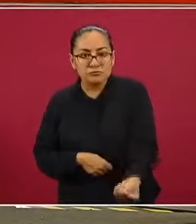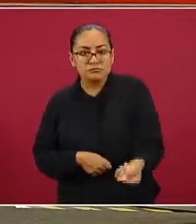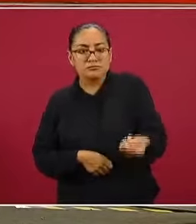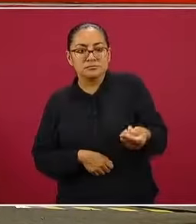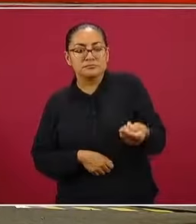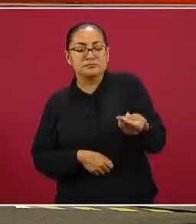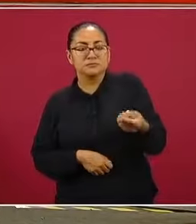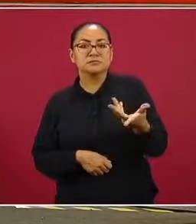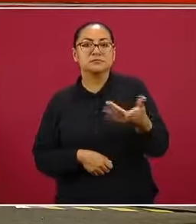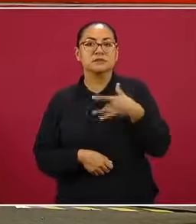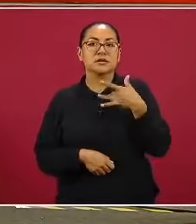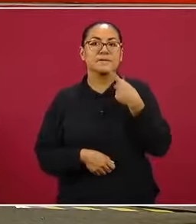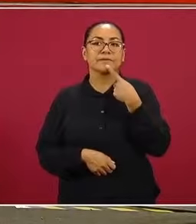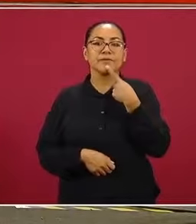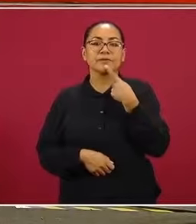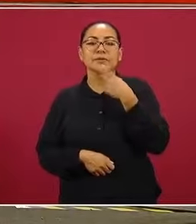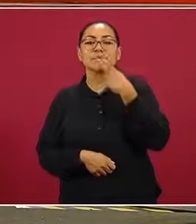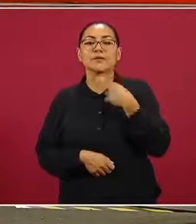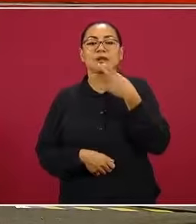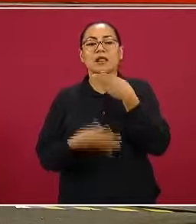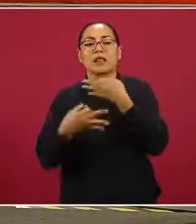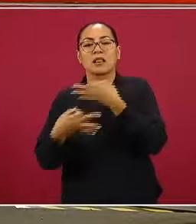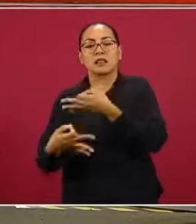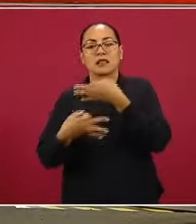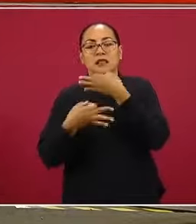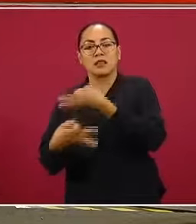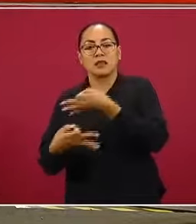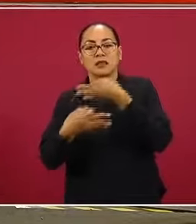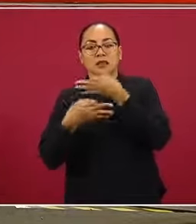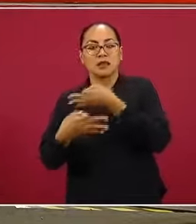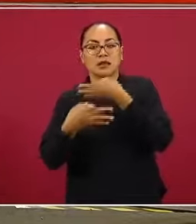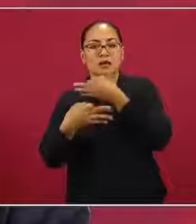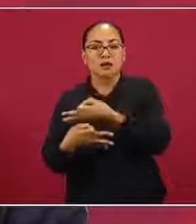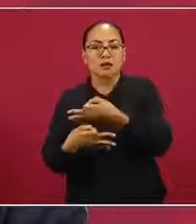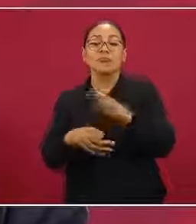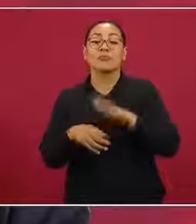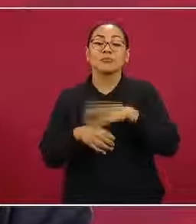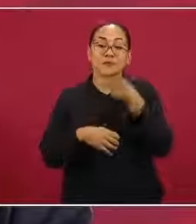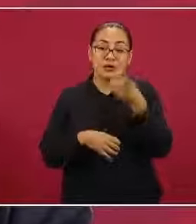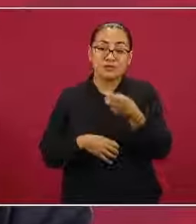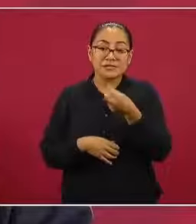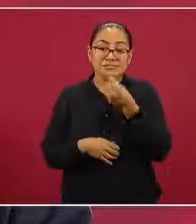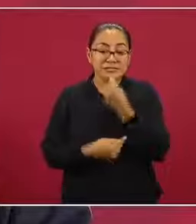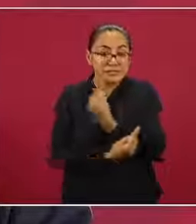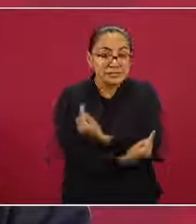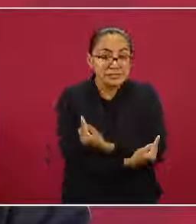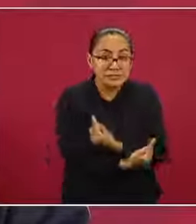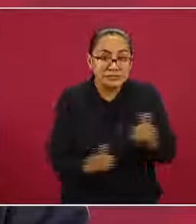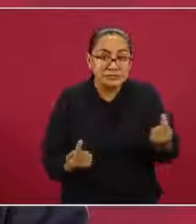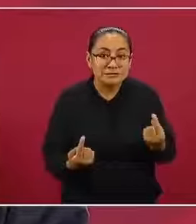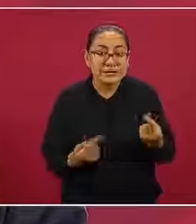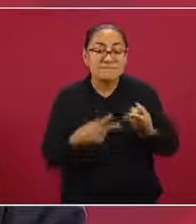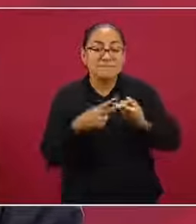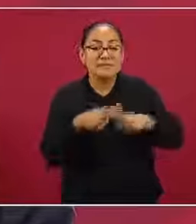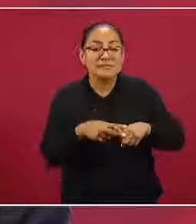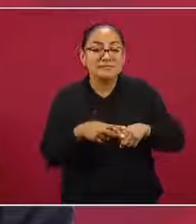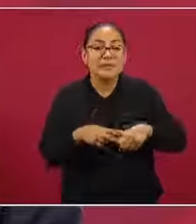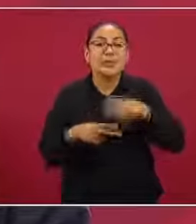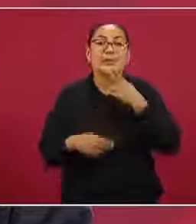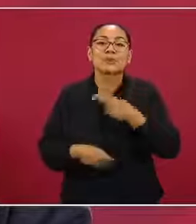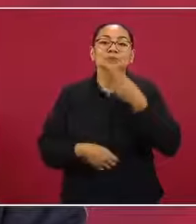preferencia por el sabor dulce. Y por eso, si en la infancia los niños y niñas se acostumbran a consumir